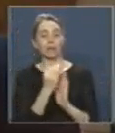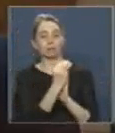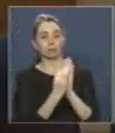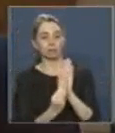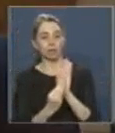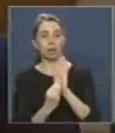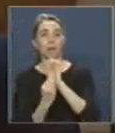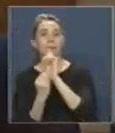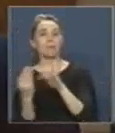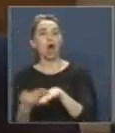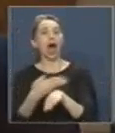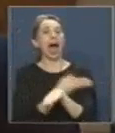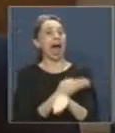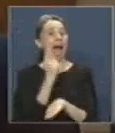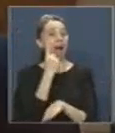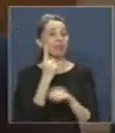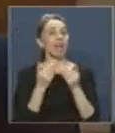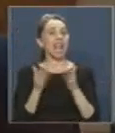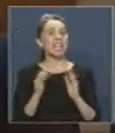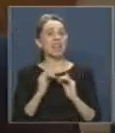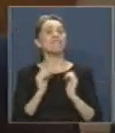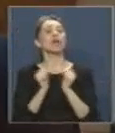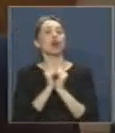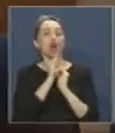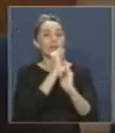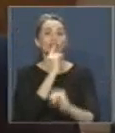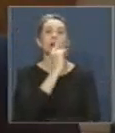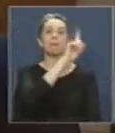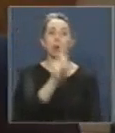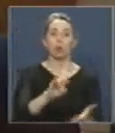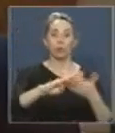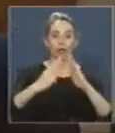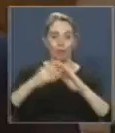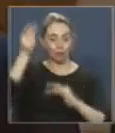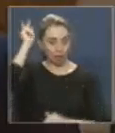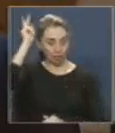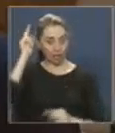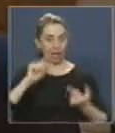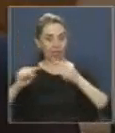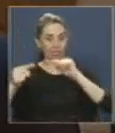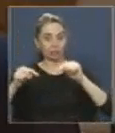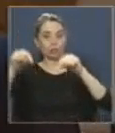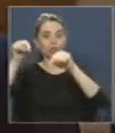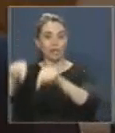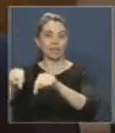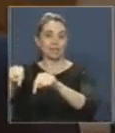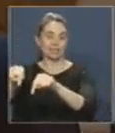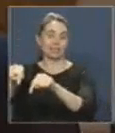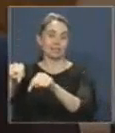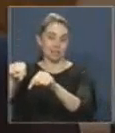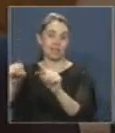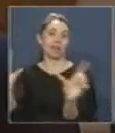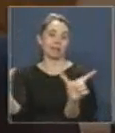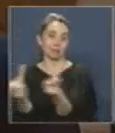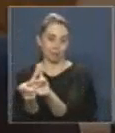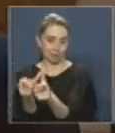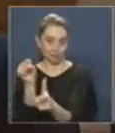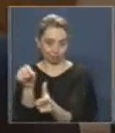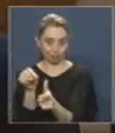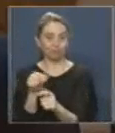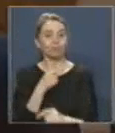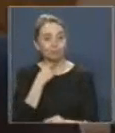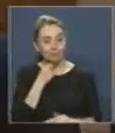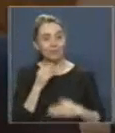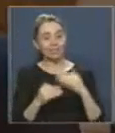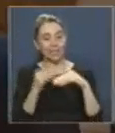establecer la consulta previa libre e informada. Pero la discusión se establece en esta instancia. Y si queremos avanzar